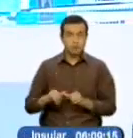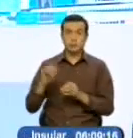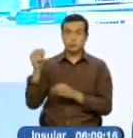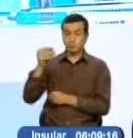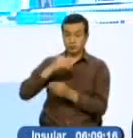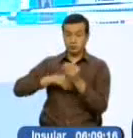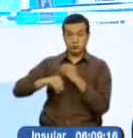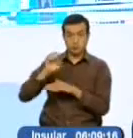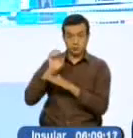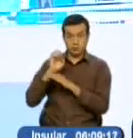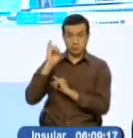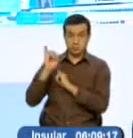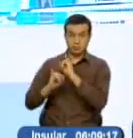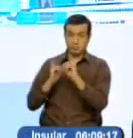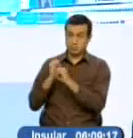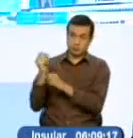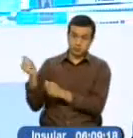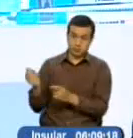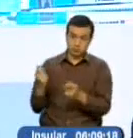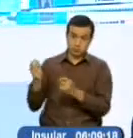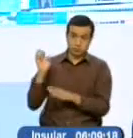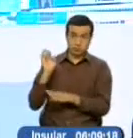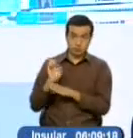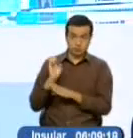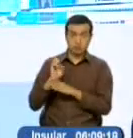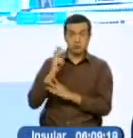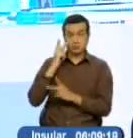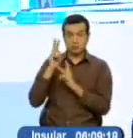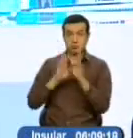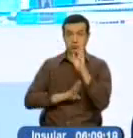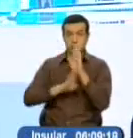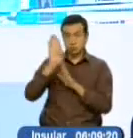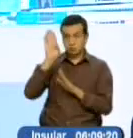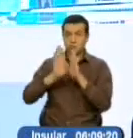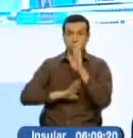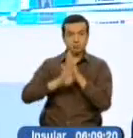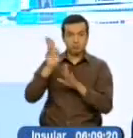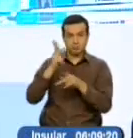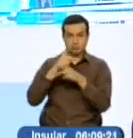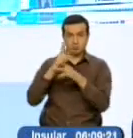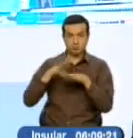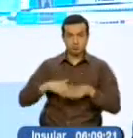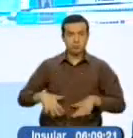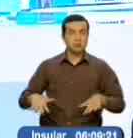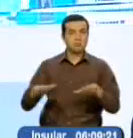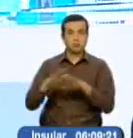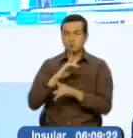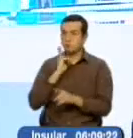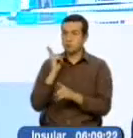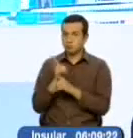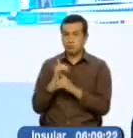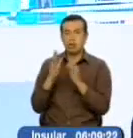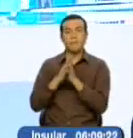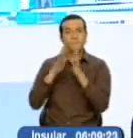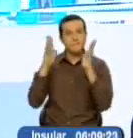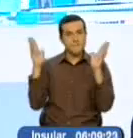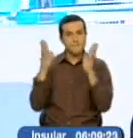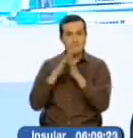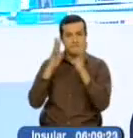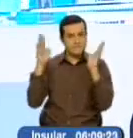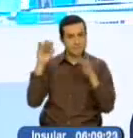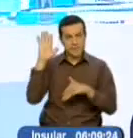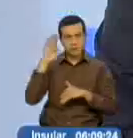inversión nacional y extranjera al país, hay el potencial de incrementar la producción del país a niveles mayores a los